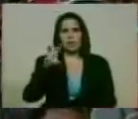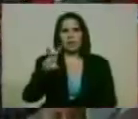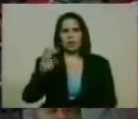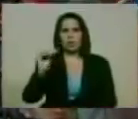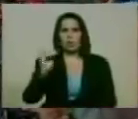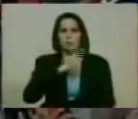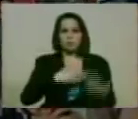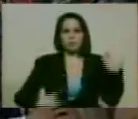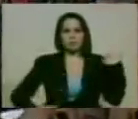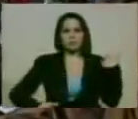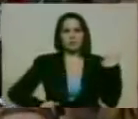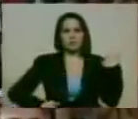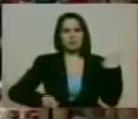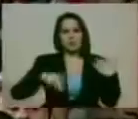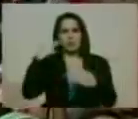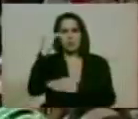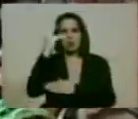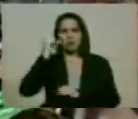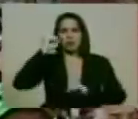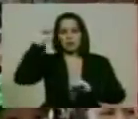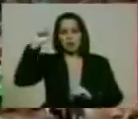¡Que viva Evo Morales!